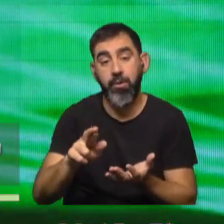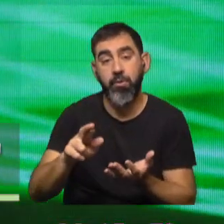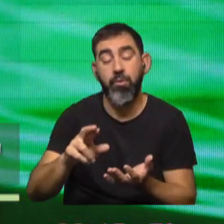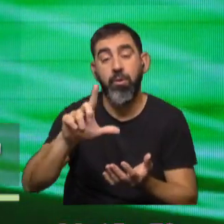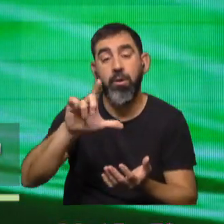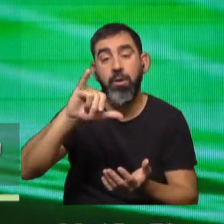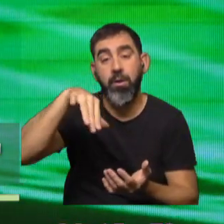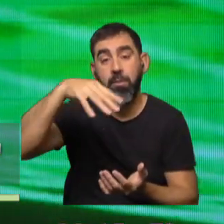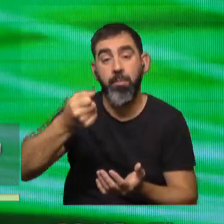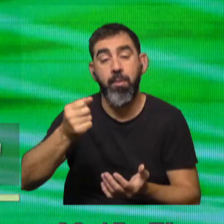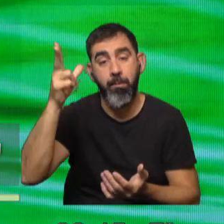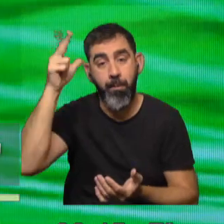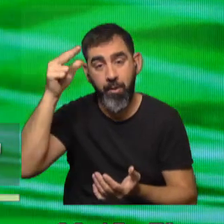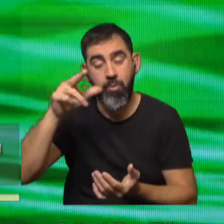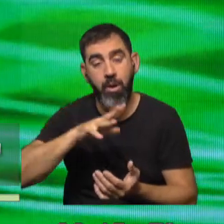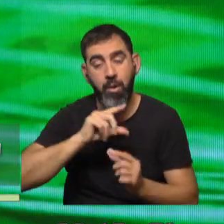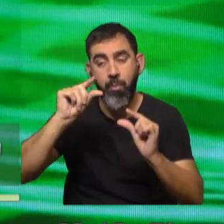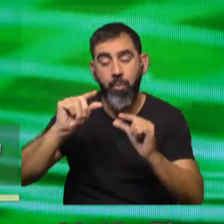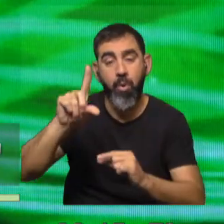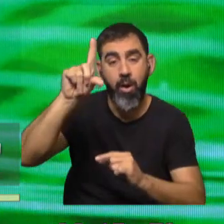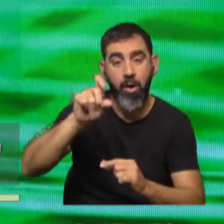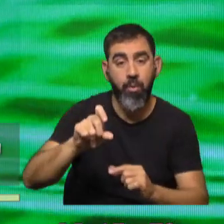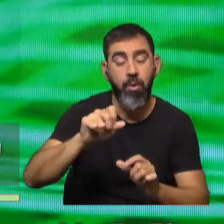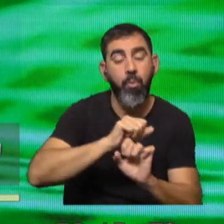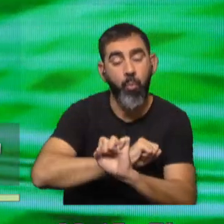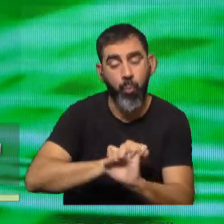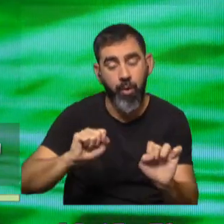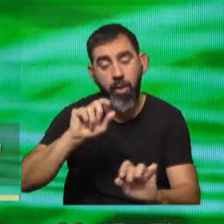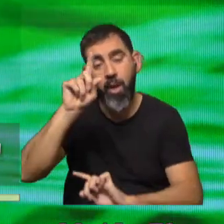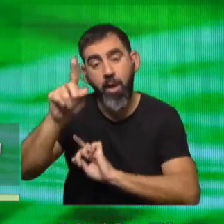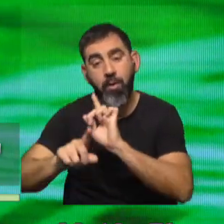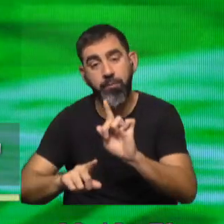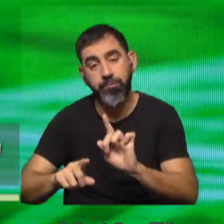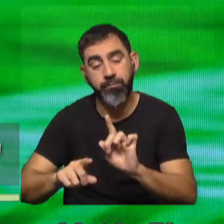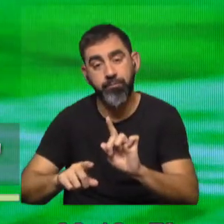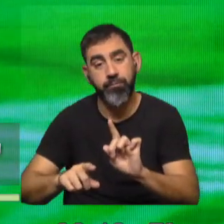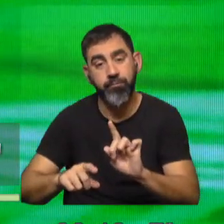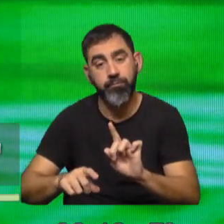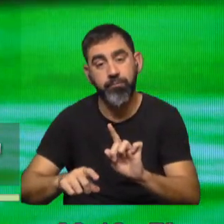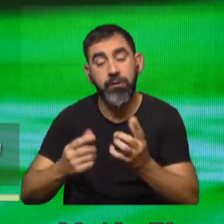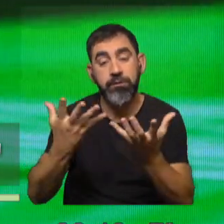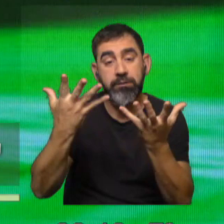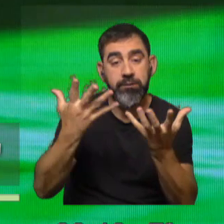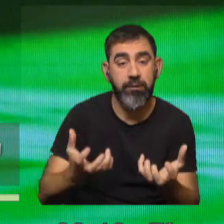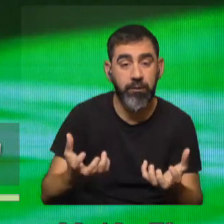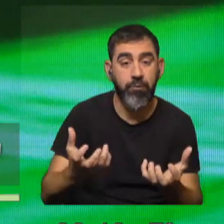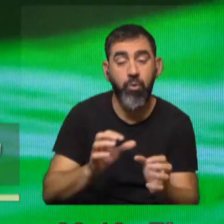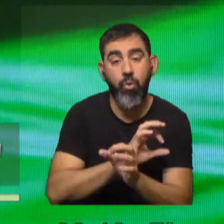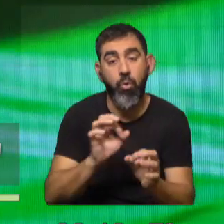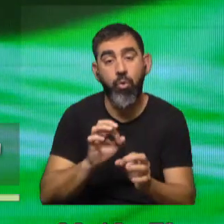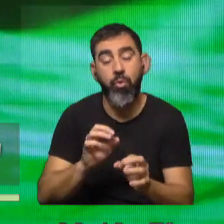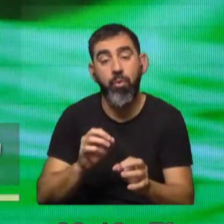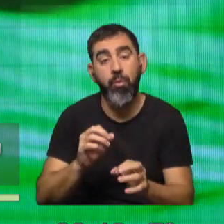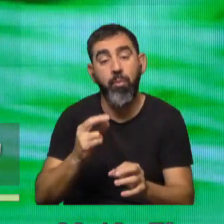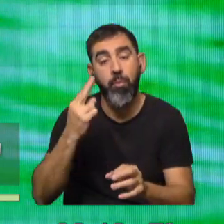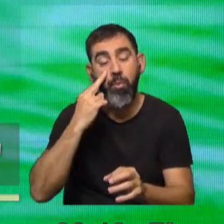es Lima que tiene una fuente acotadas que puede tener eventos que pueden ser tanto por psiquia tanto como compromiso